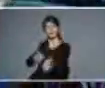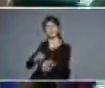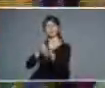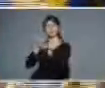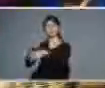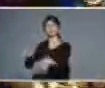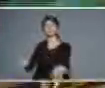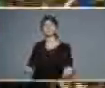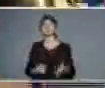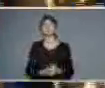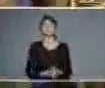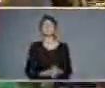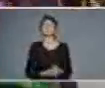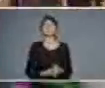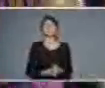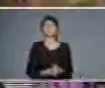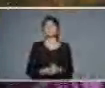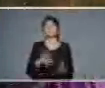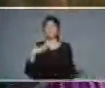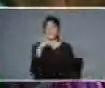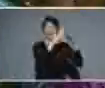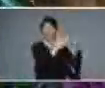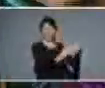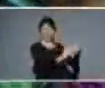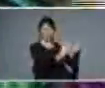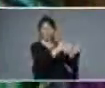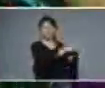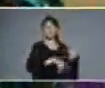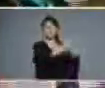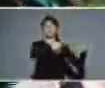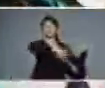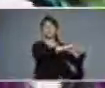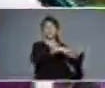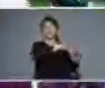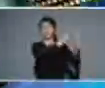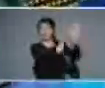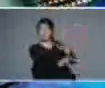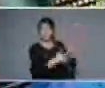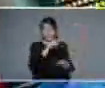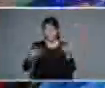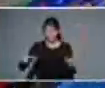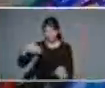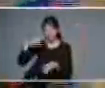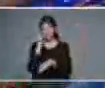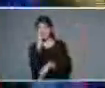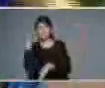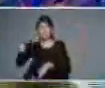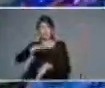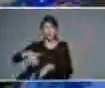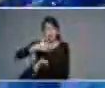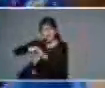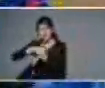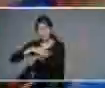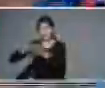cuento aparecen chabolas en el Pancho camurria La gente durmiendo en la calle con